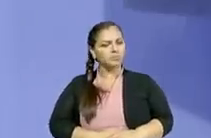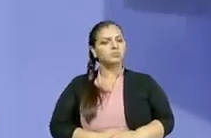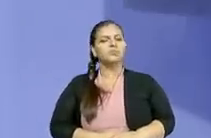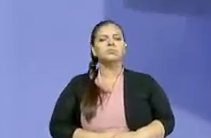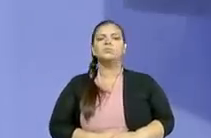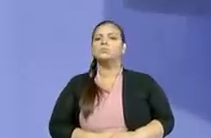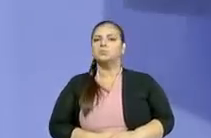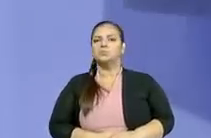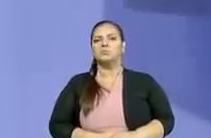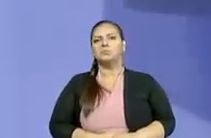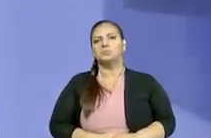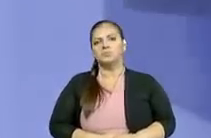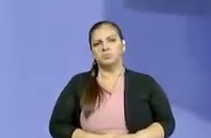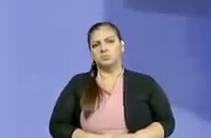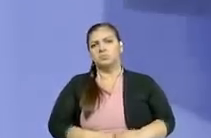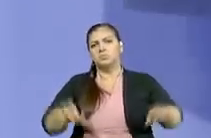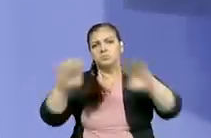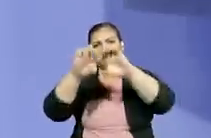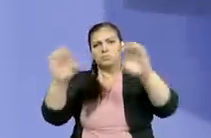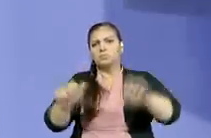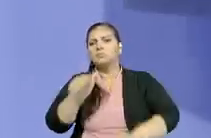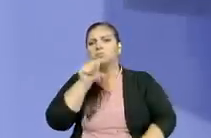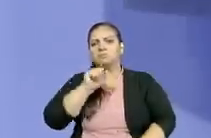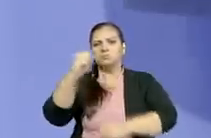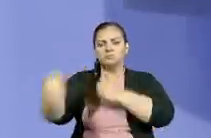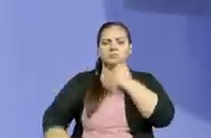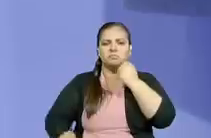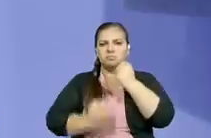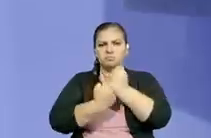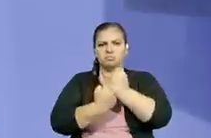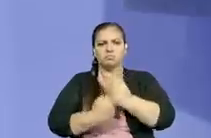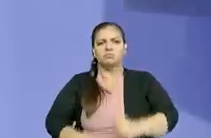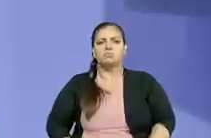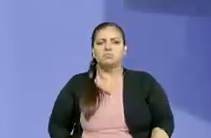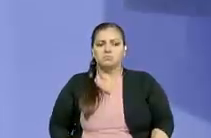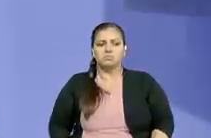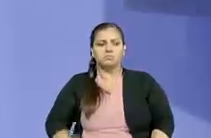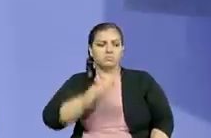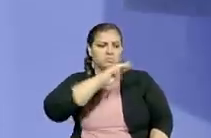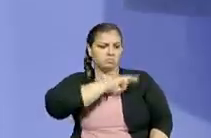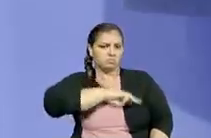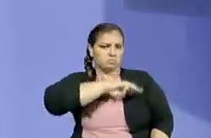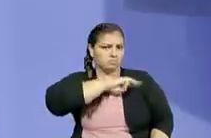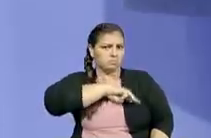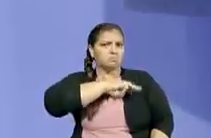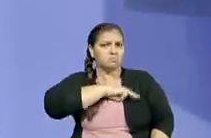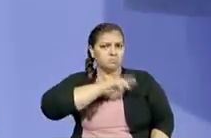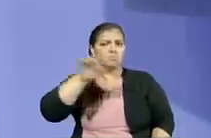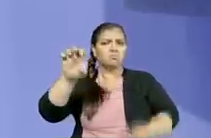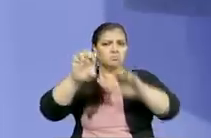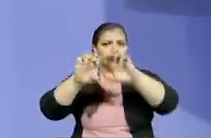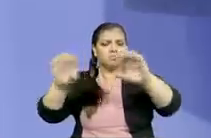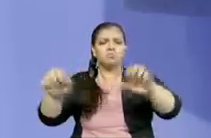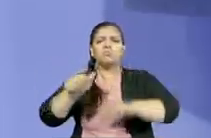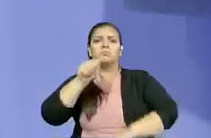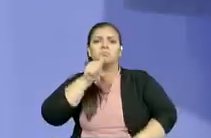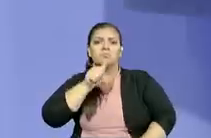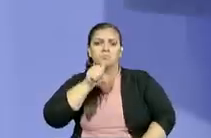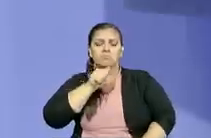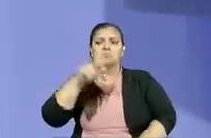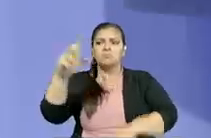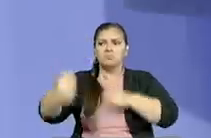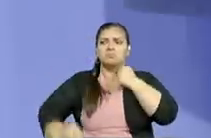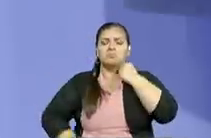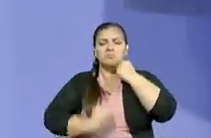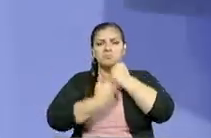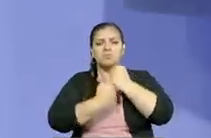pública nacional, provincial, local, es la empresa privada. Y en Guayaquil, y en la administración de Guayaquil,